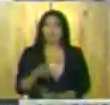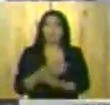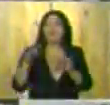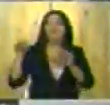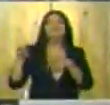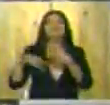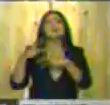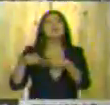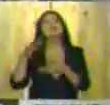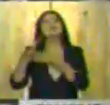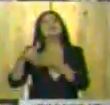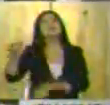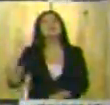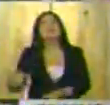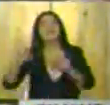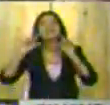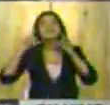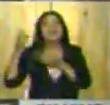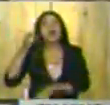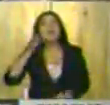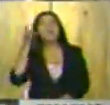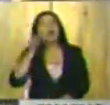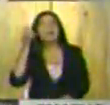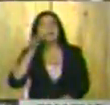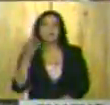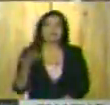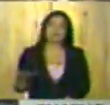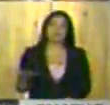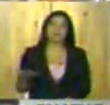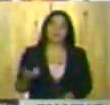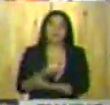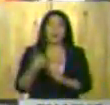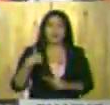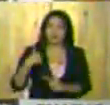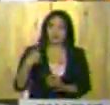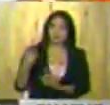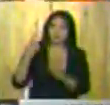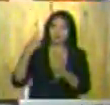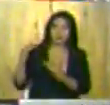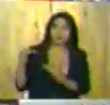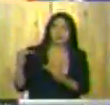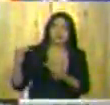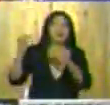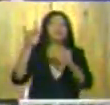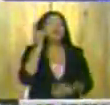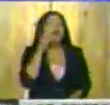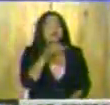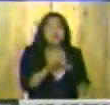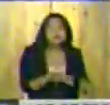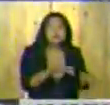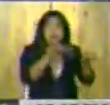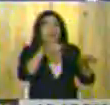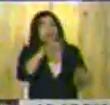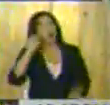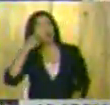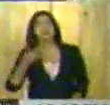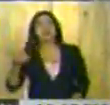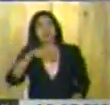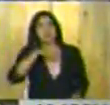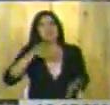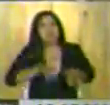lo que produce el país es maíz amarillo. Cuando yo me crié y se crió Darío, él recuerda, Darío